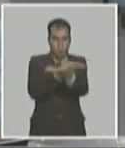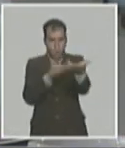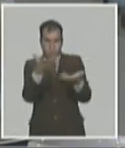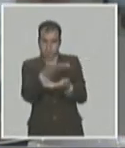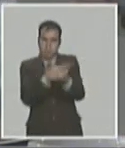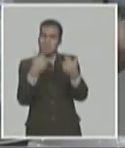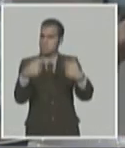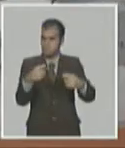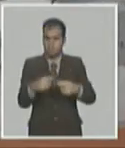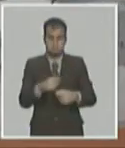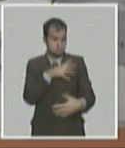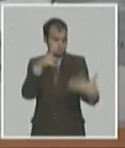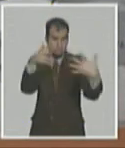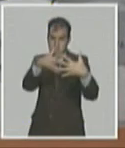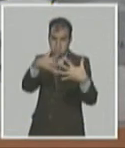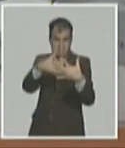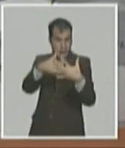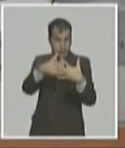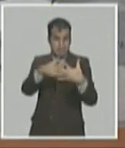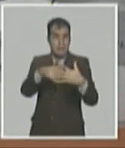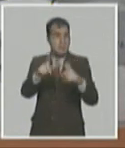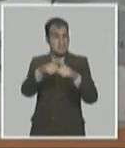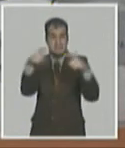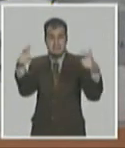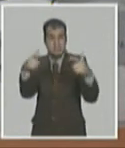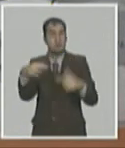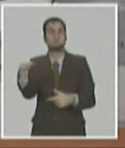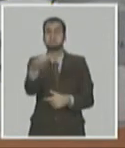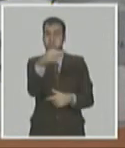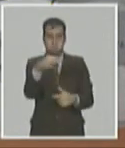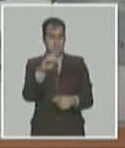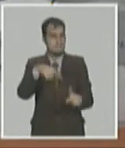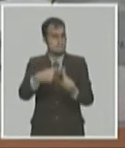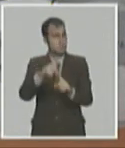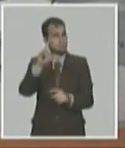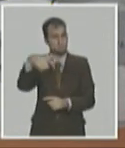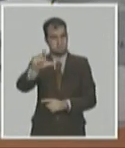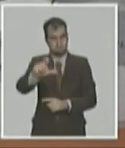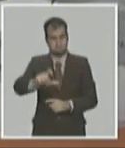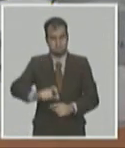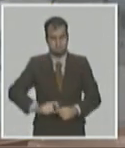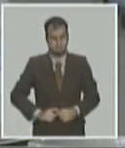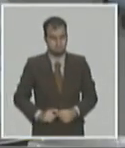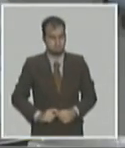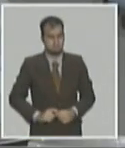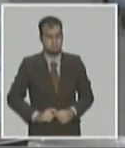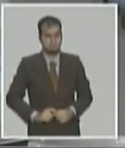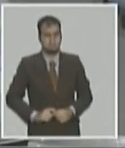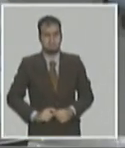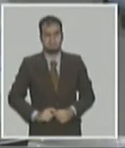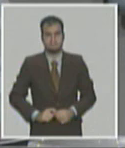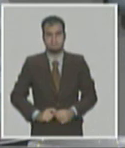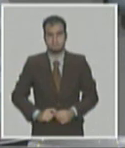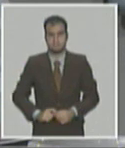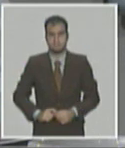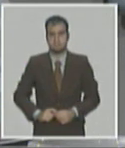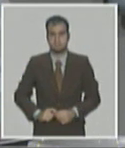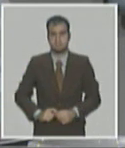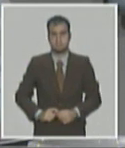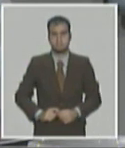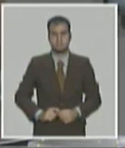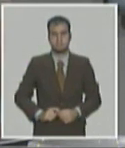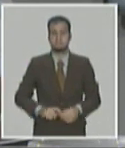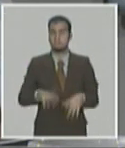a las organizaciones de masa y a la Unión de Jóvenes Comunistas. Y por supuesto, nosotros tenemos que en este trabajo